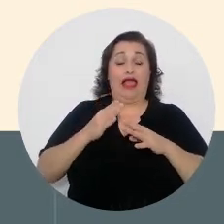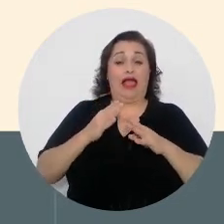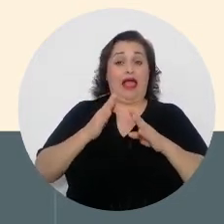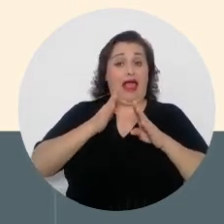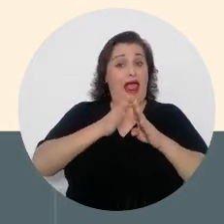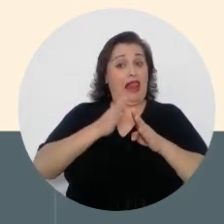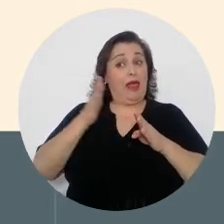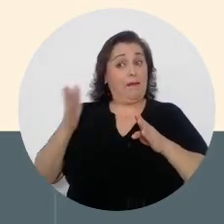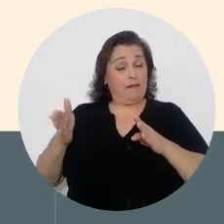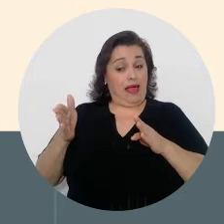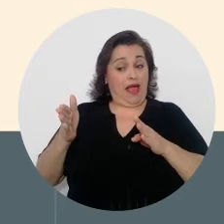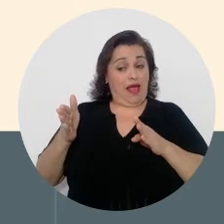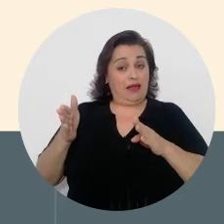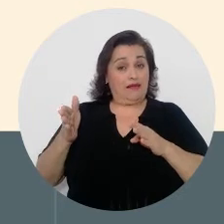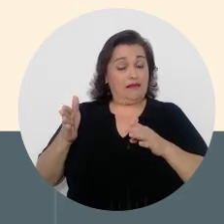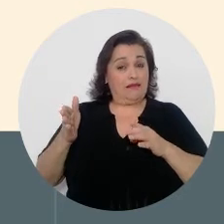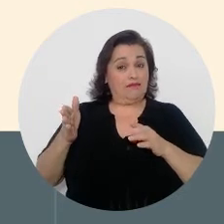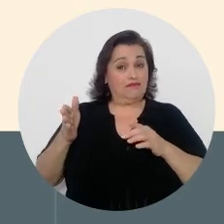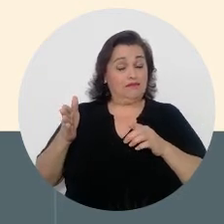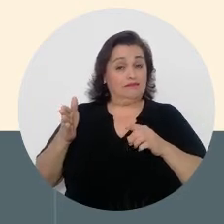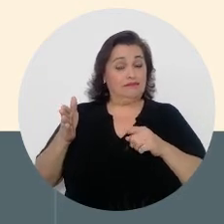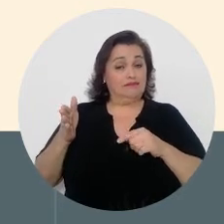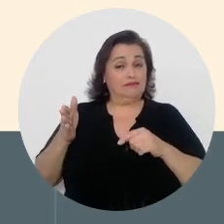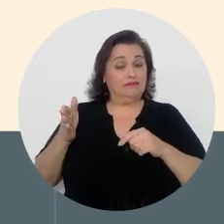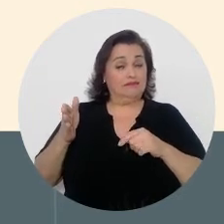A la par del término